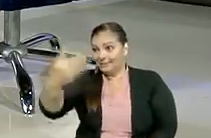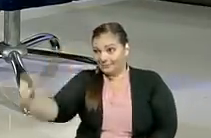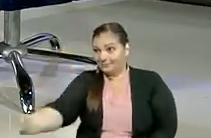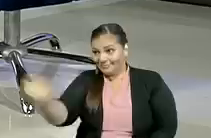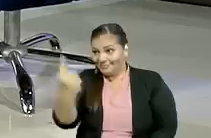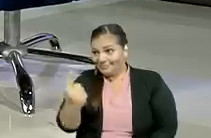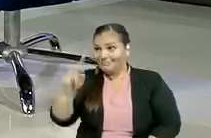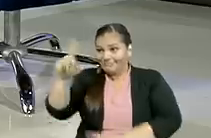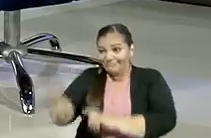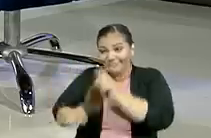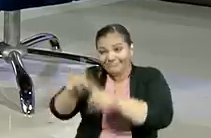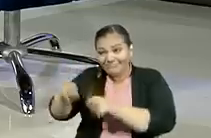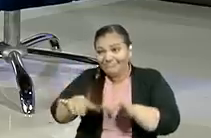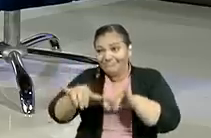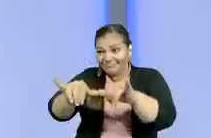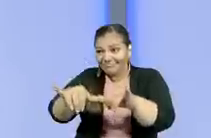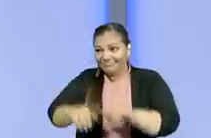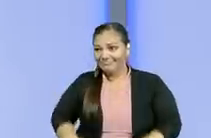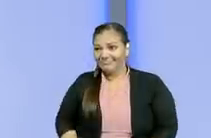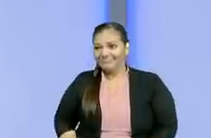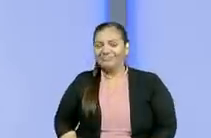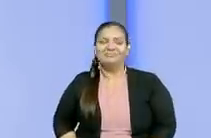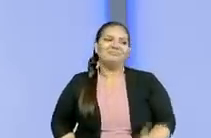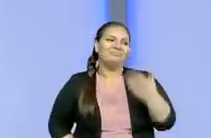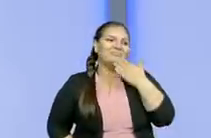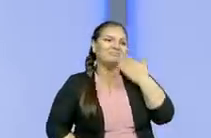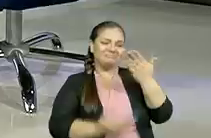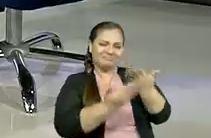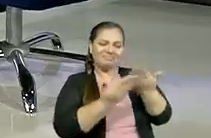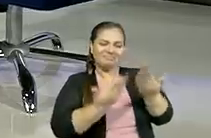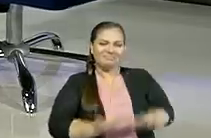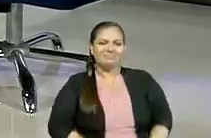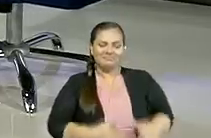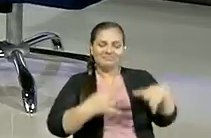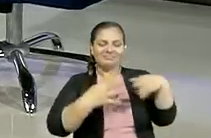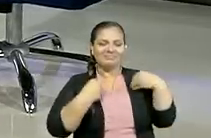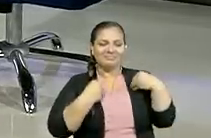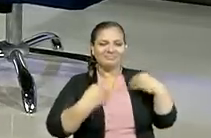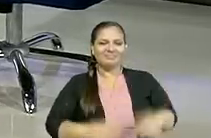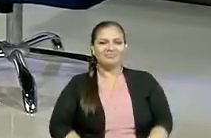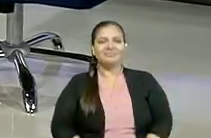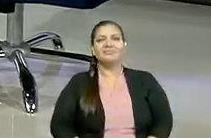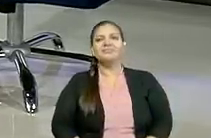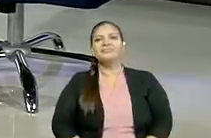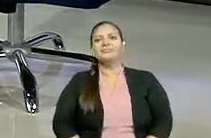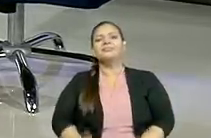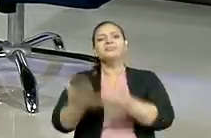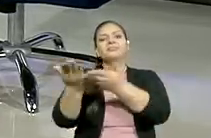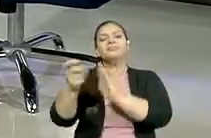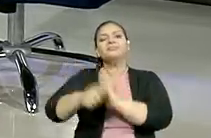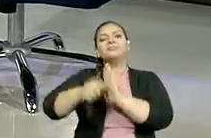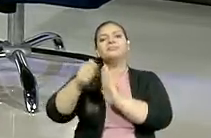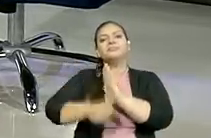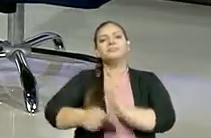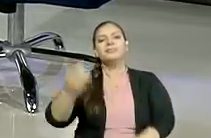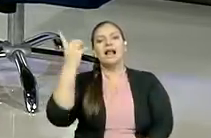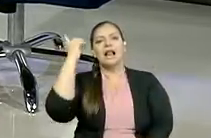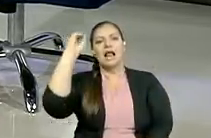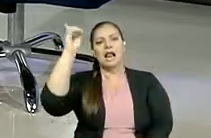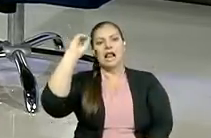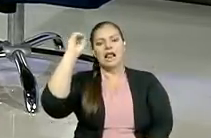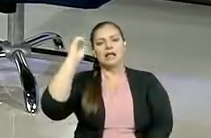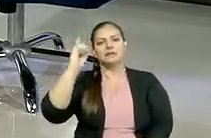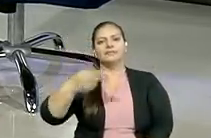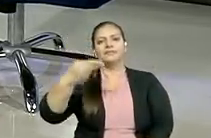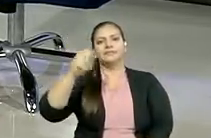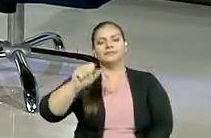otra oportunidad e ir viendo el desarrollo de los temas que se tratan en el seno del legislativo. Gracias, a las órdenes siempre. Amables televidentes, ha sido